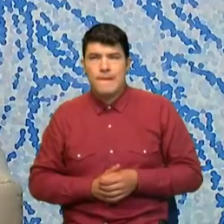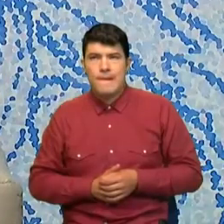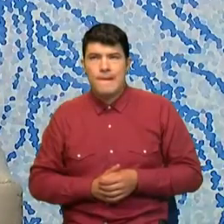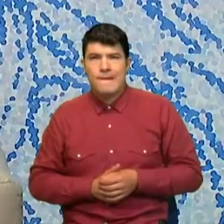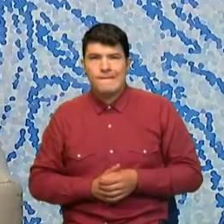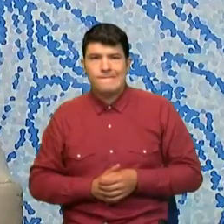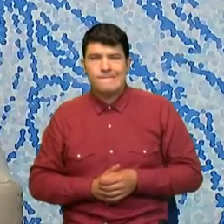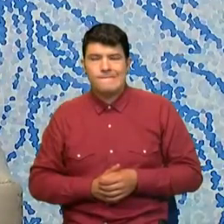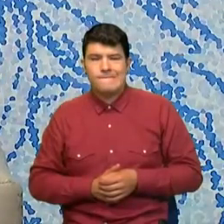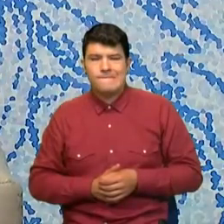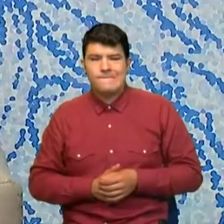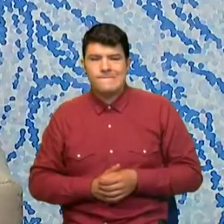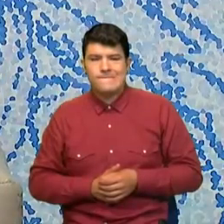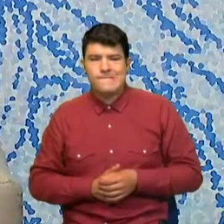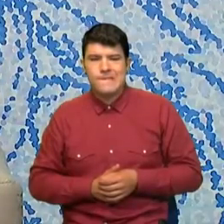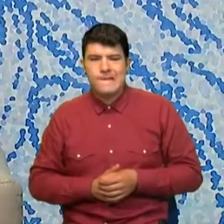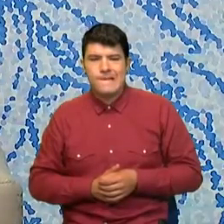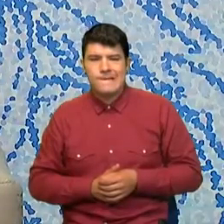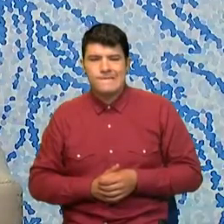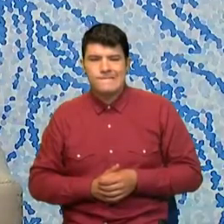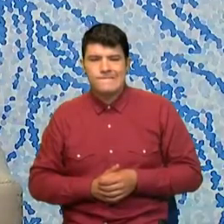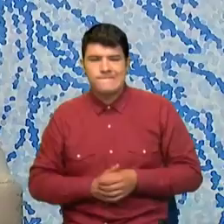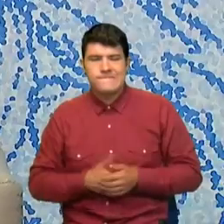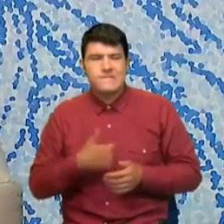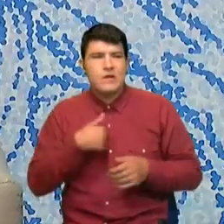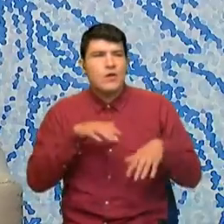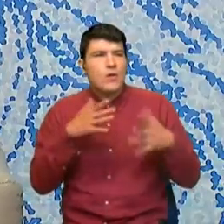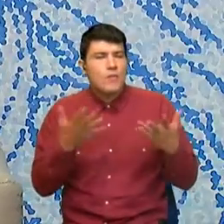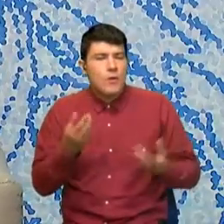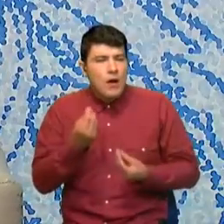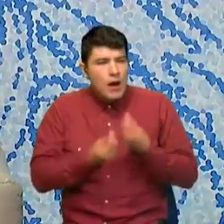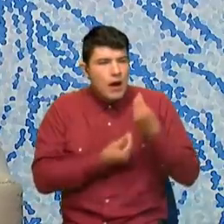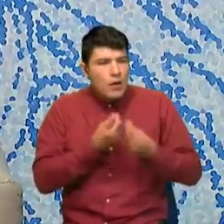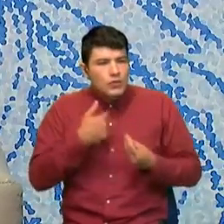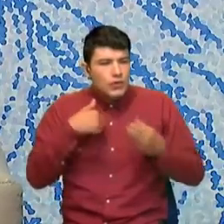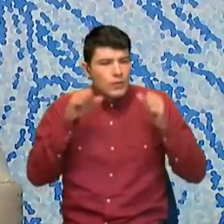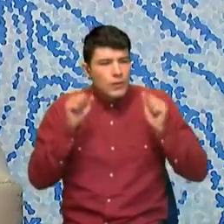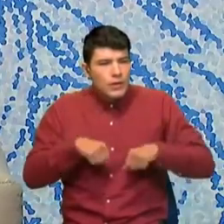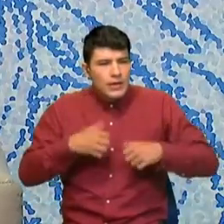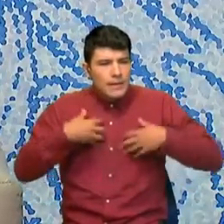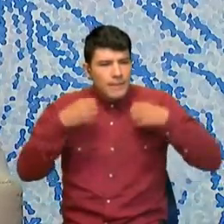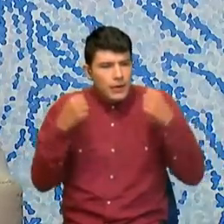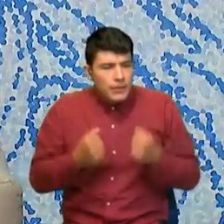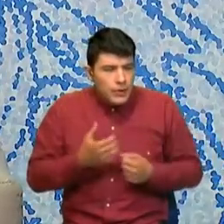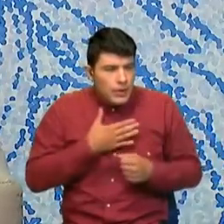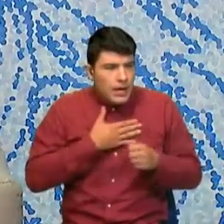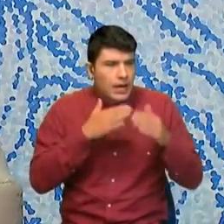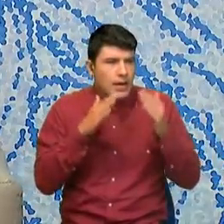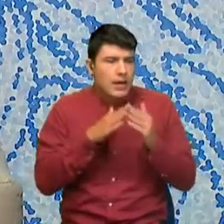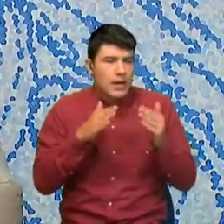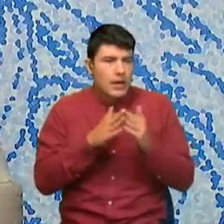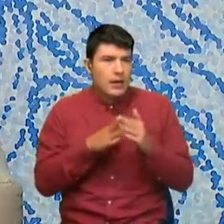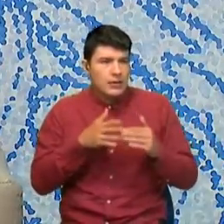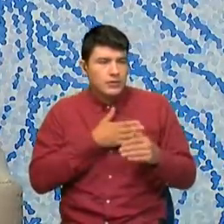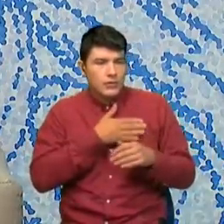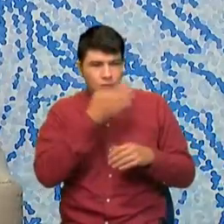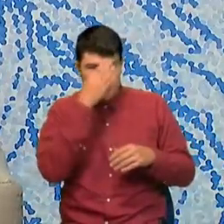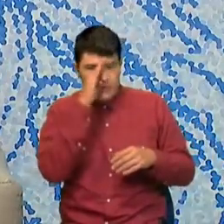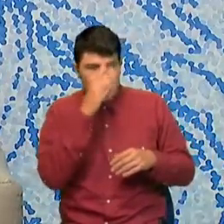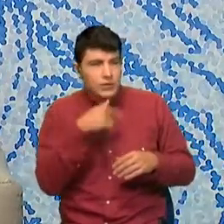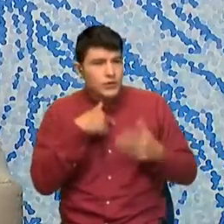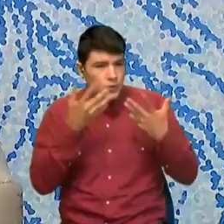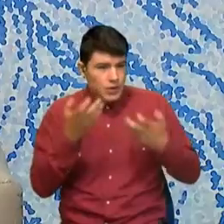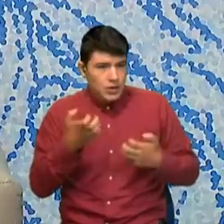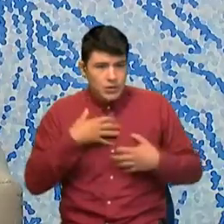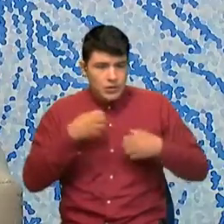¿Qué debo hacer, doctora, para poder obtener la posesión de la casa? La inquietud es que tengo la posesión, es que quiero tener la